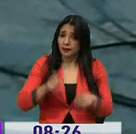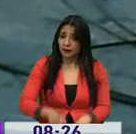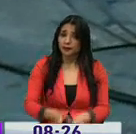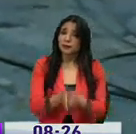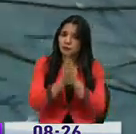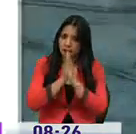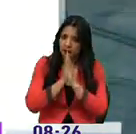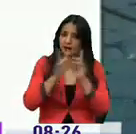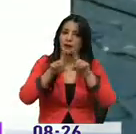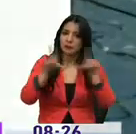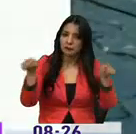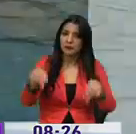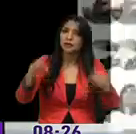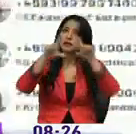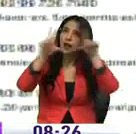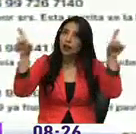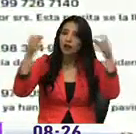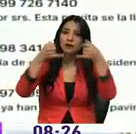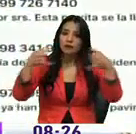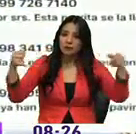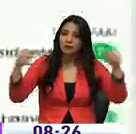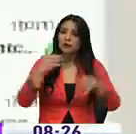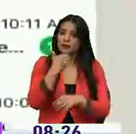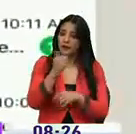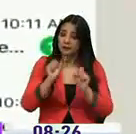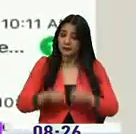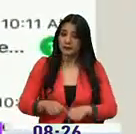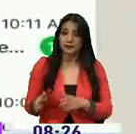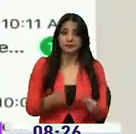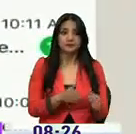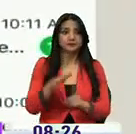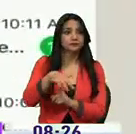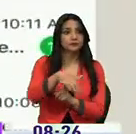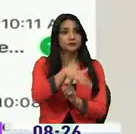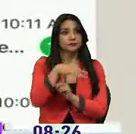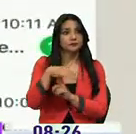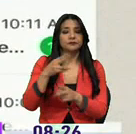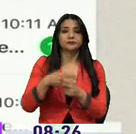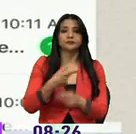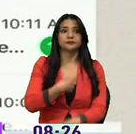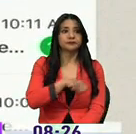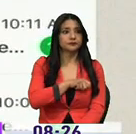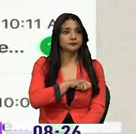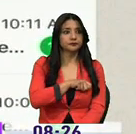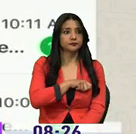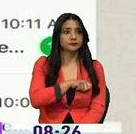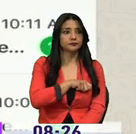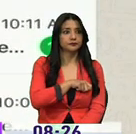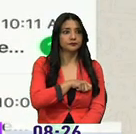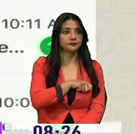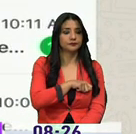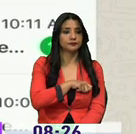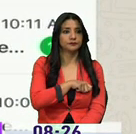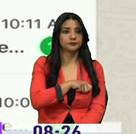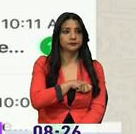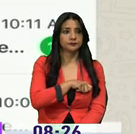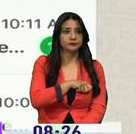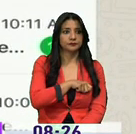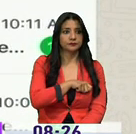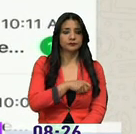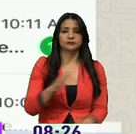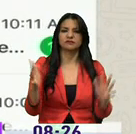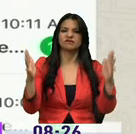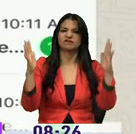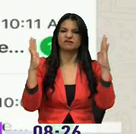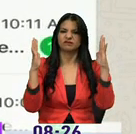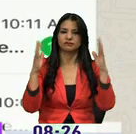llamado, multe a las empresas que hacen esto a la ciudad. Este es el Parque España. Está todo montoso, dice.